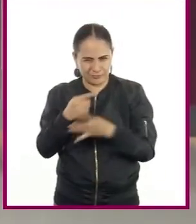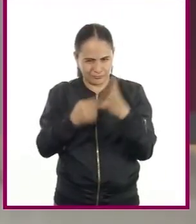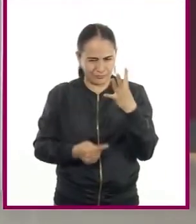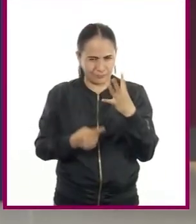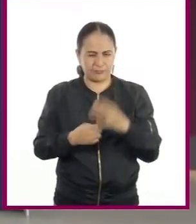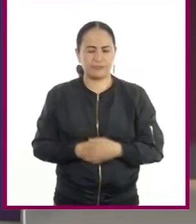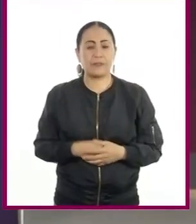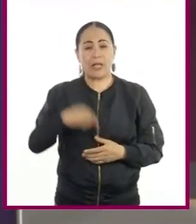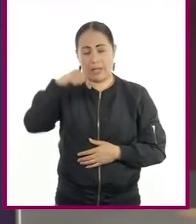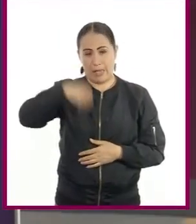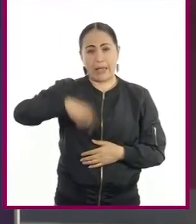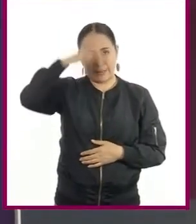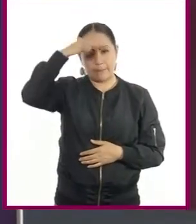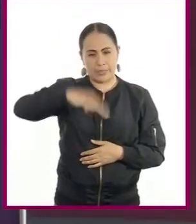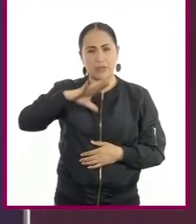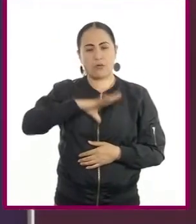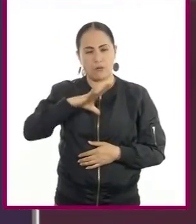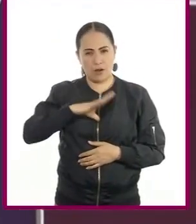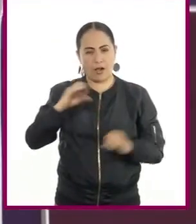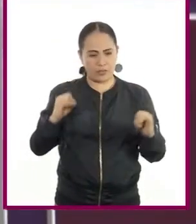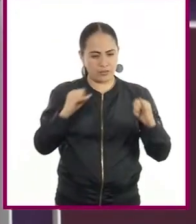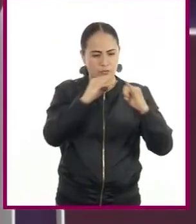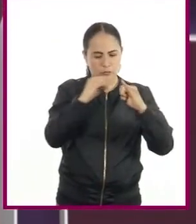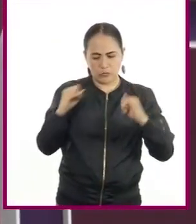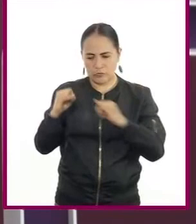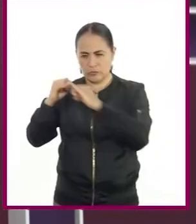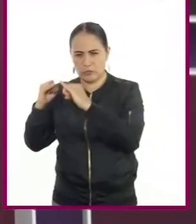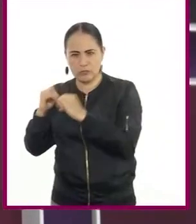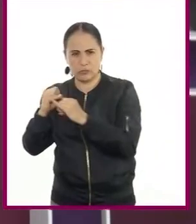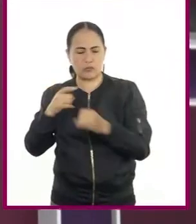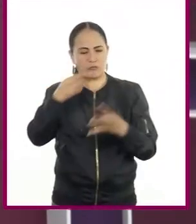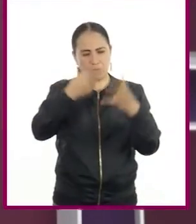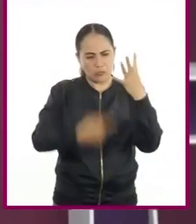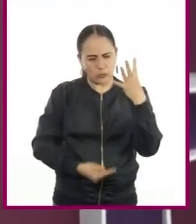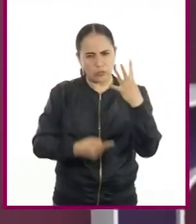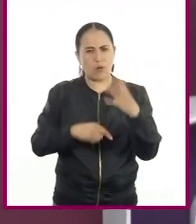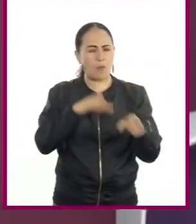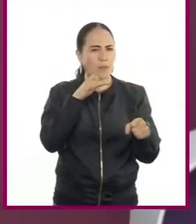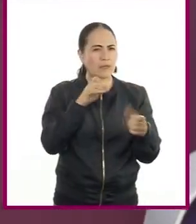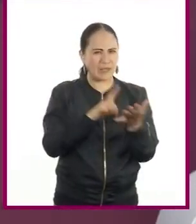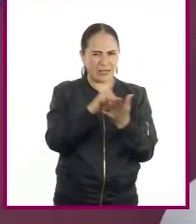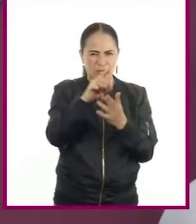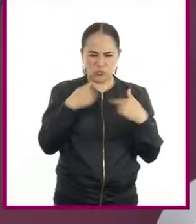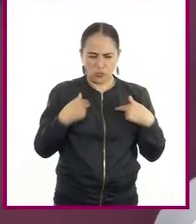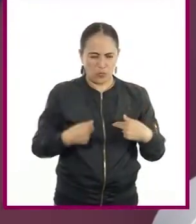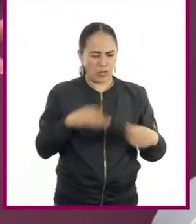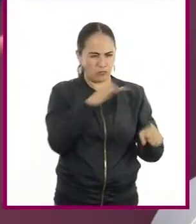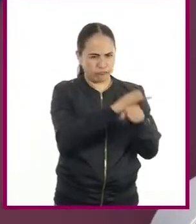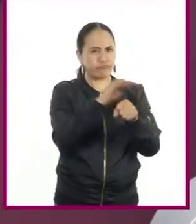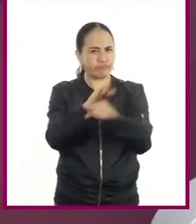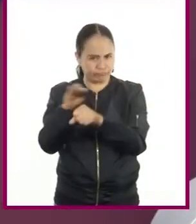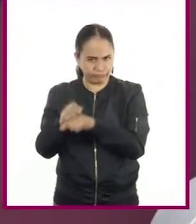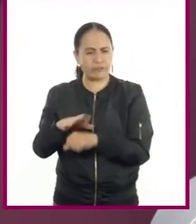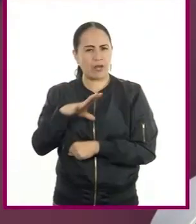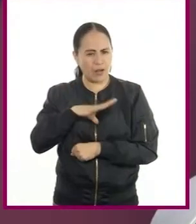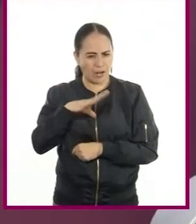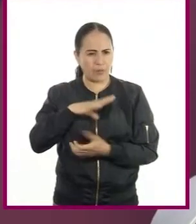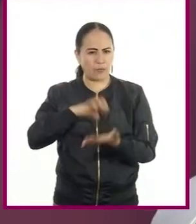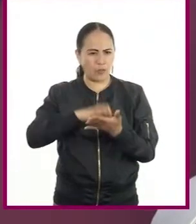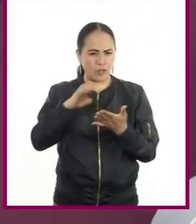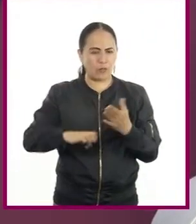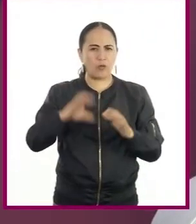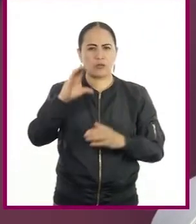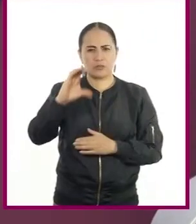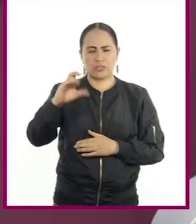México existen instituciones que se encargan de la protección y defensa de los derechos humanos, como la